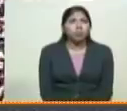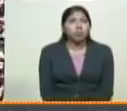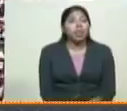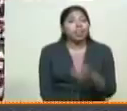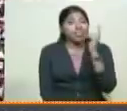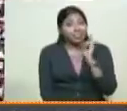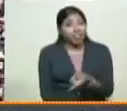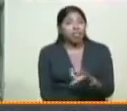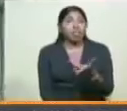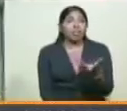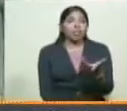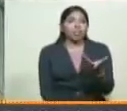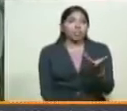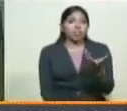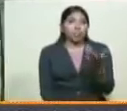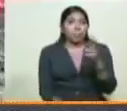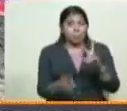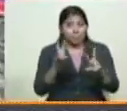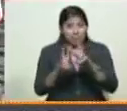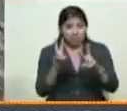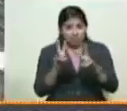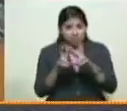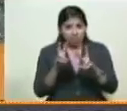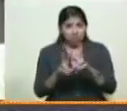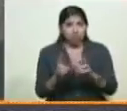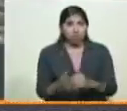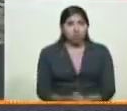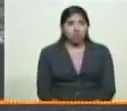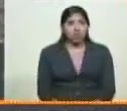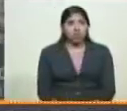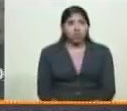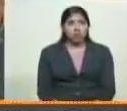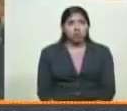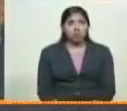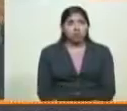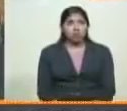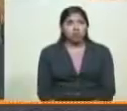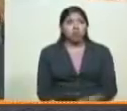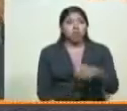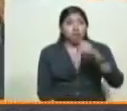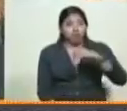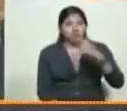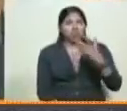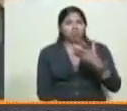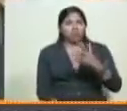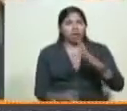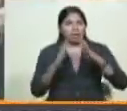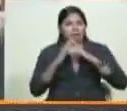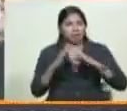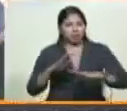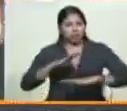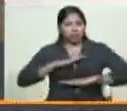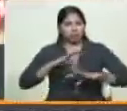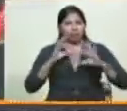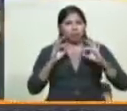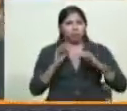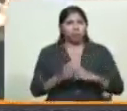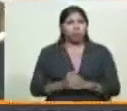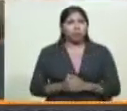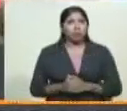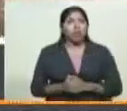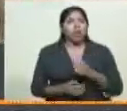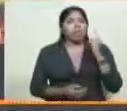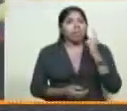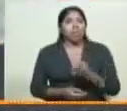Tiene que ser la gran misión Vivienda Venezuela para una vivienda digna para el pueblo. Tiene que ser